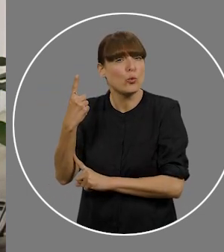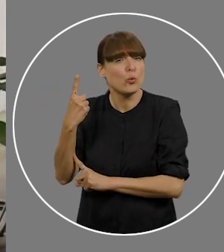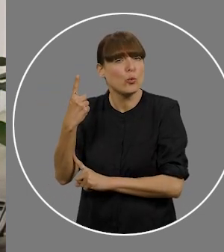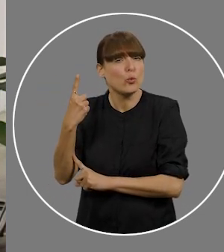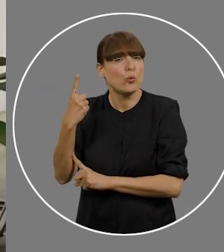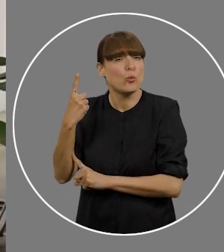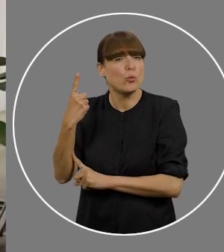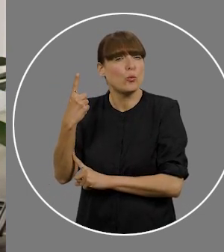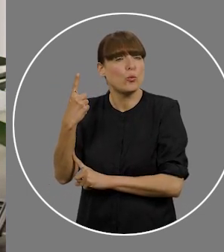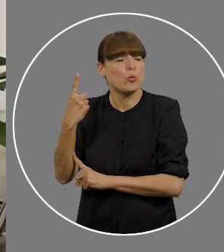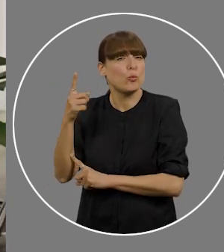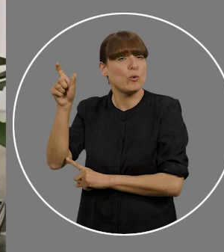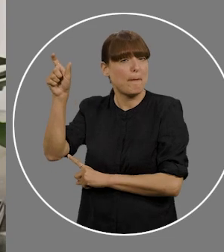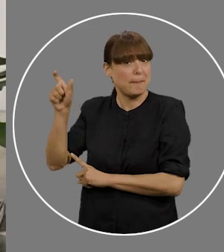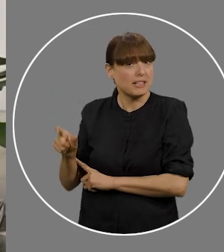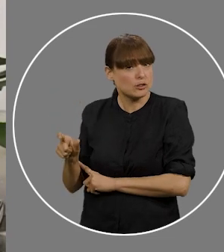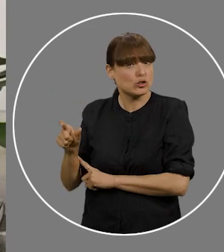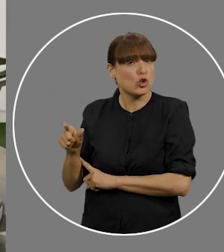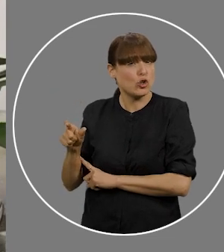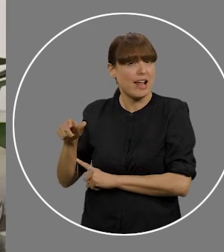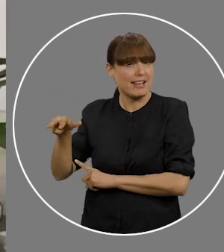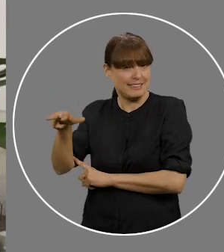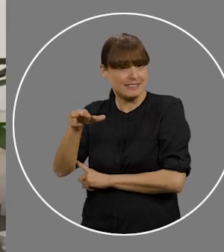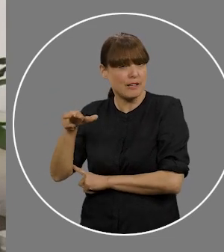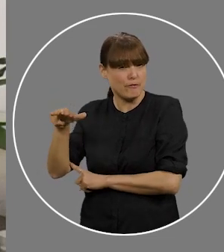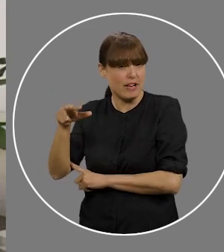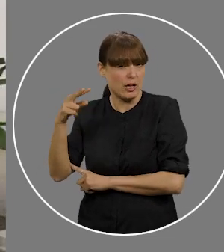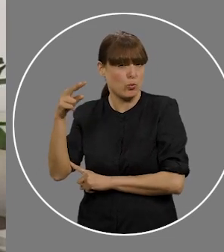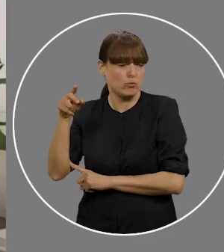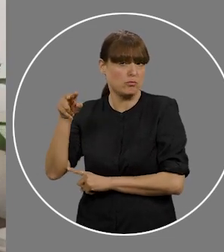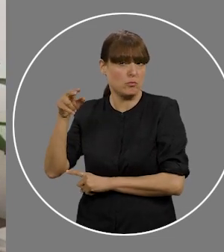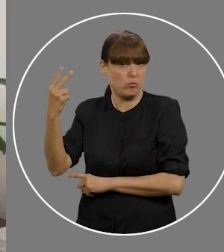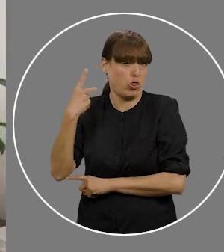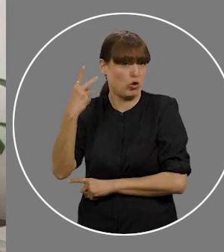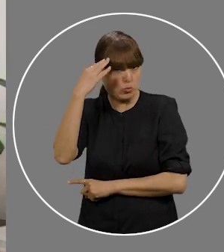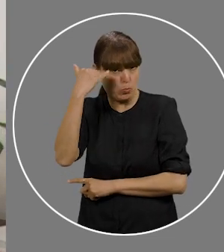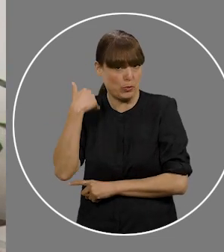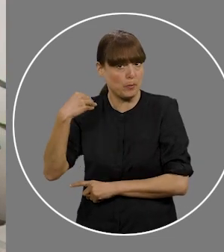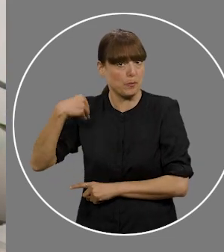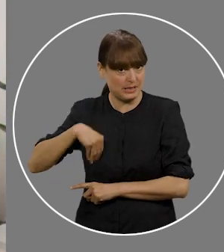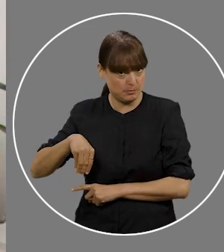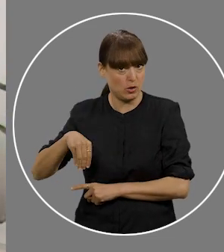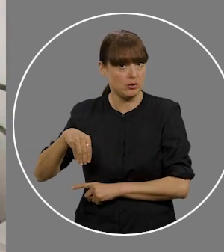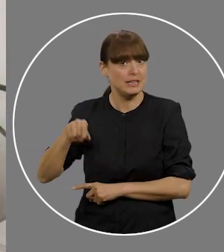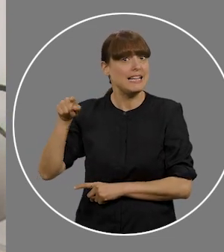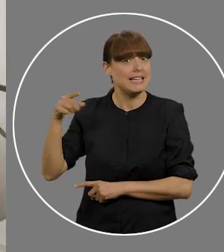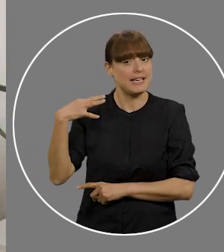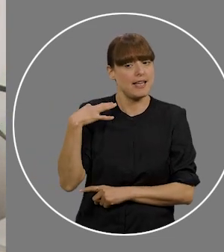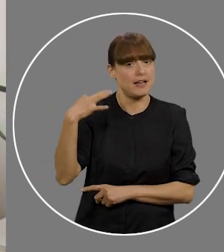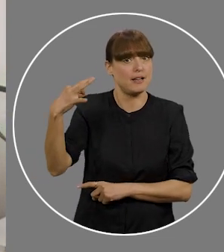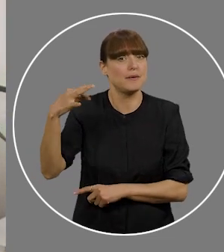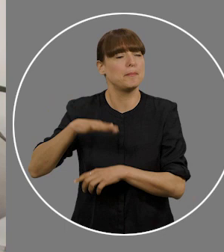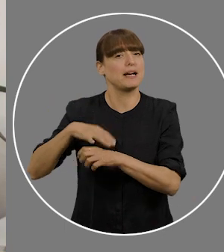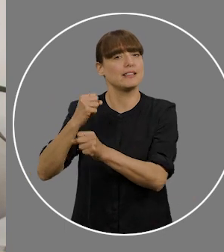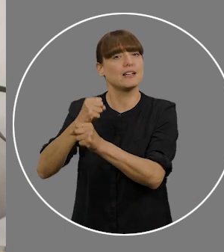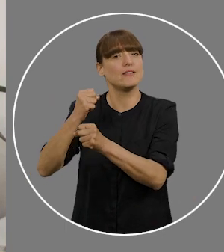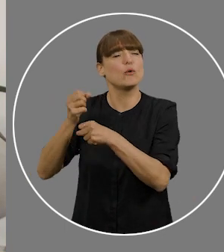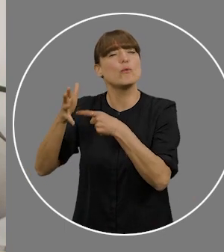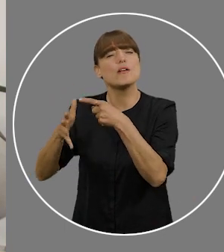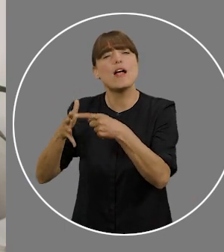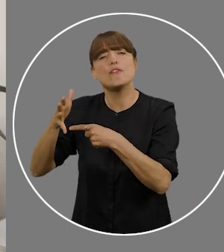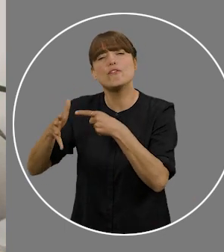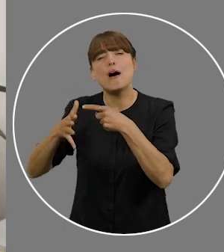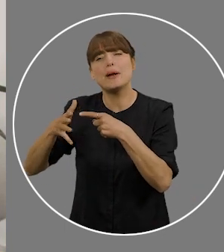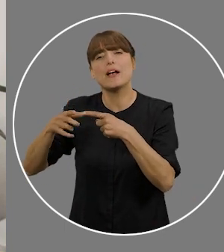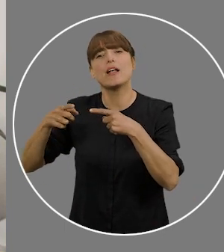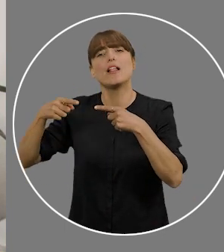tenía una paisana en San Feliu de Llobregat. Y entonces me coloqué a trabajar en una fábrica que había de ruedas